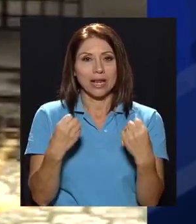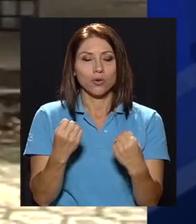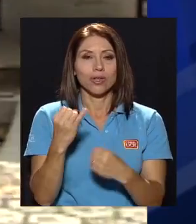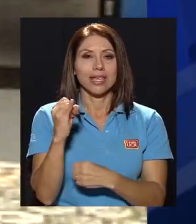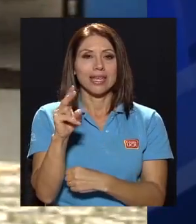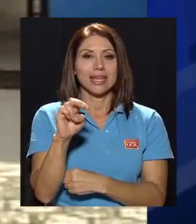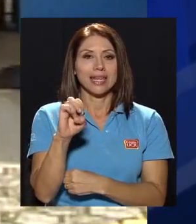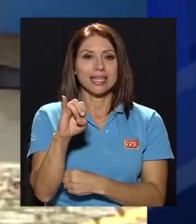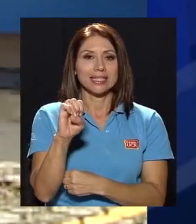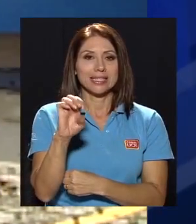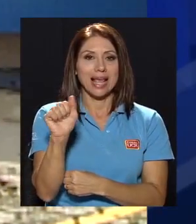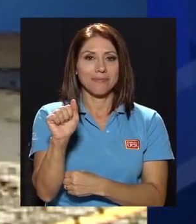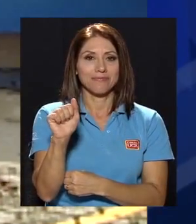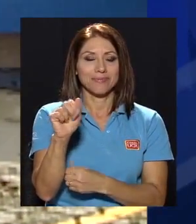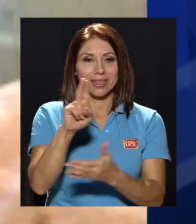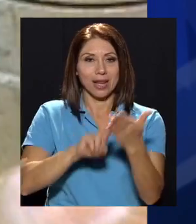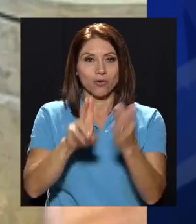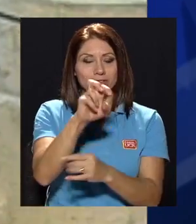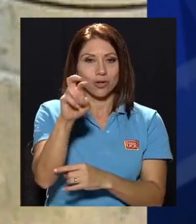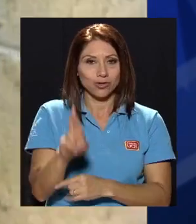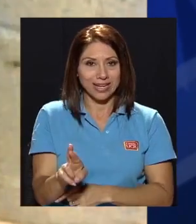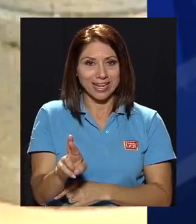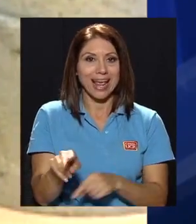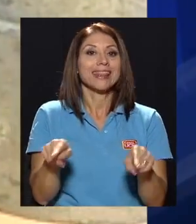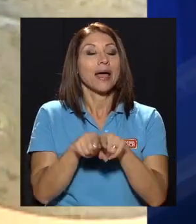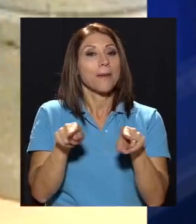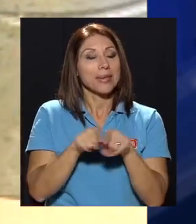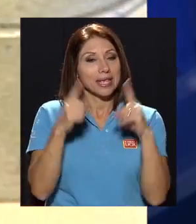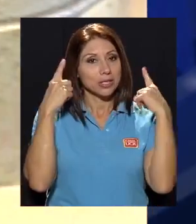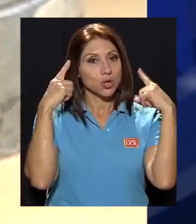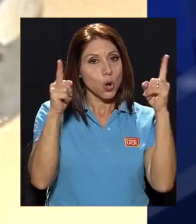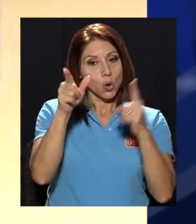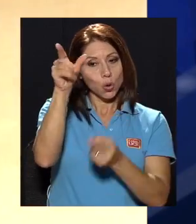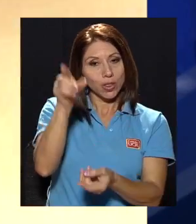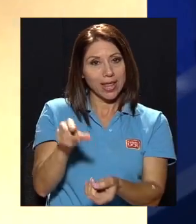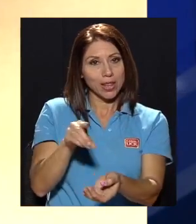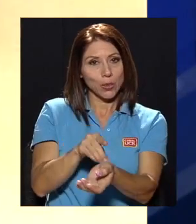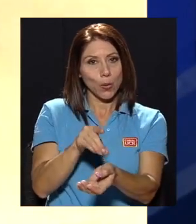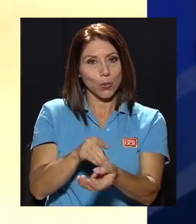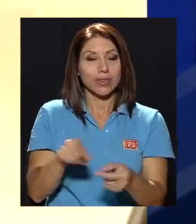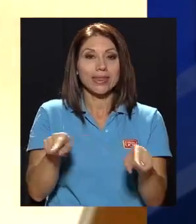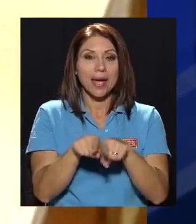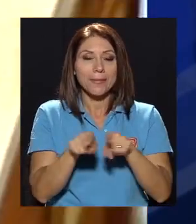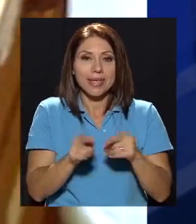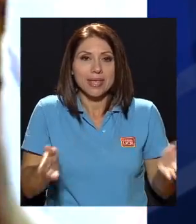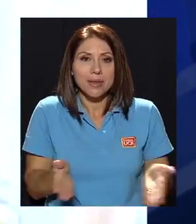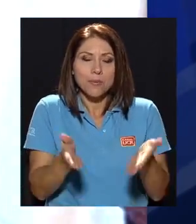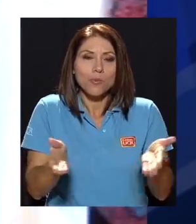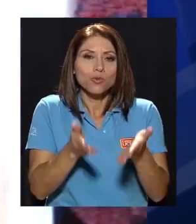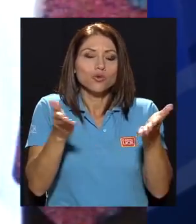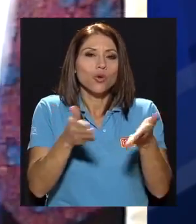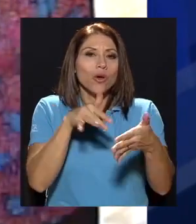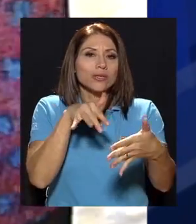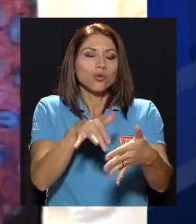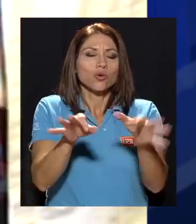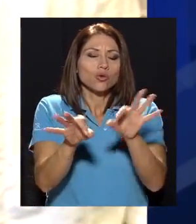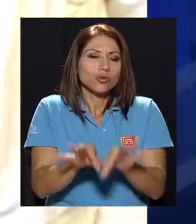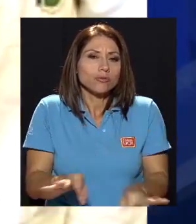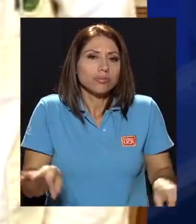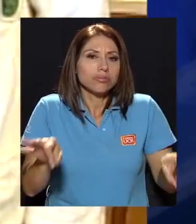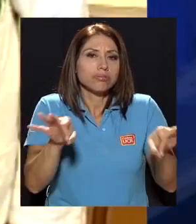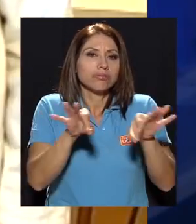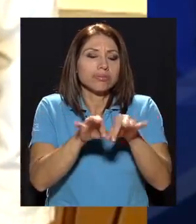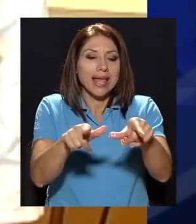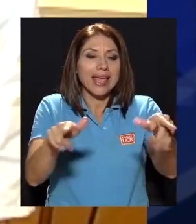INISA, de la Universidad de Costa Rica es otro de sus logros. También impulsó valiosos estudios en la estación